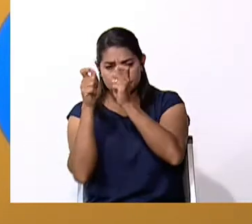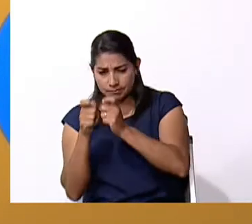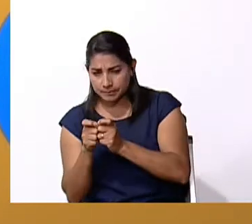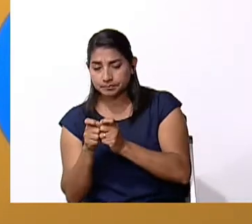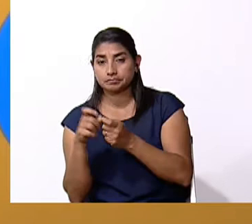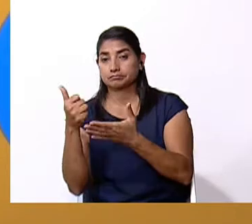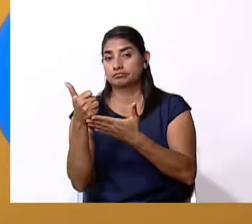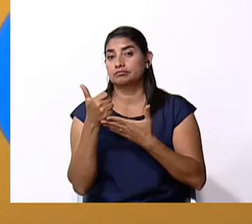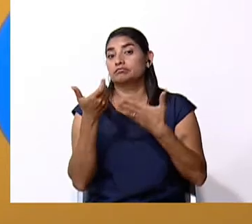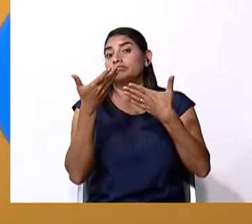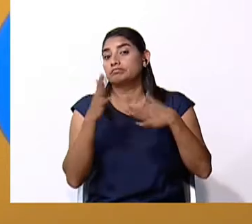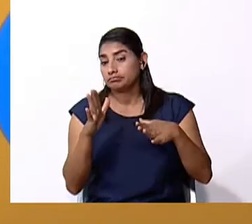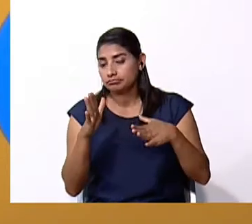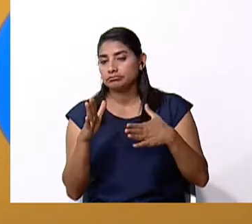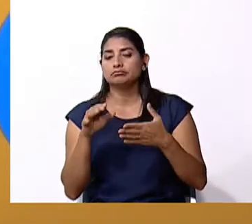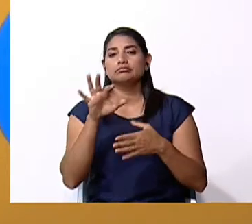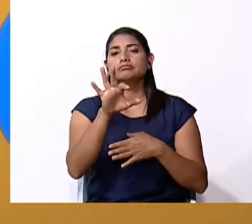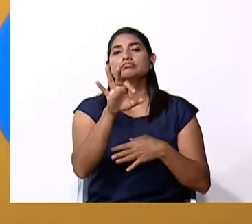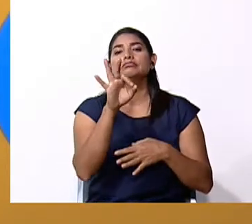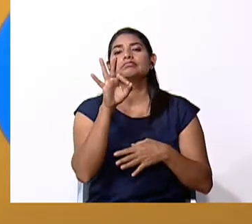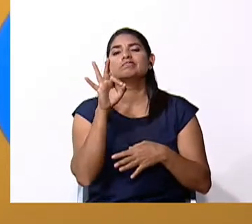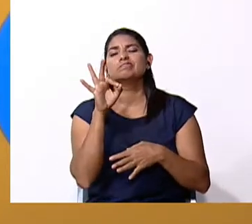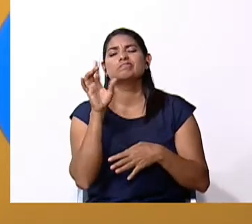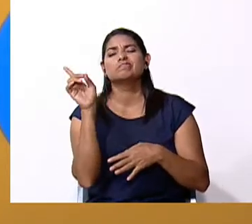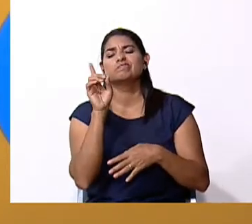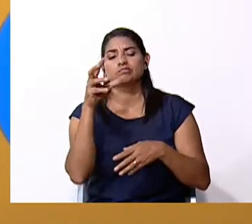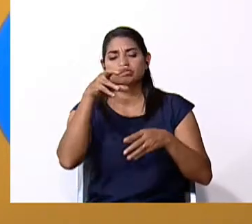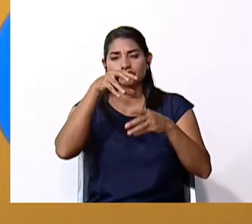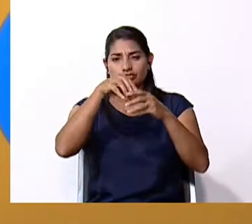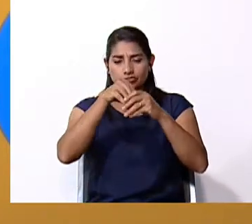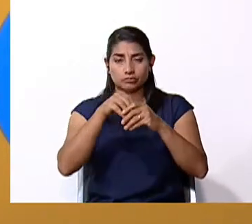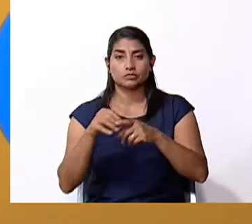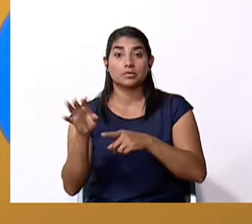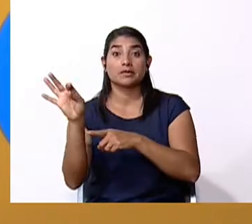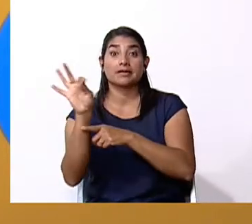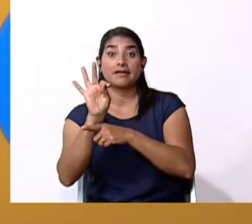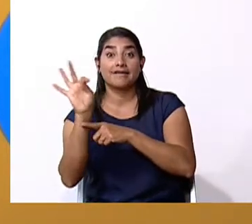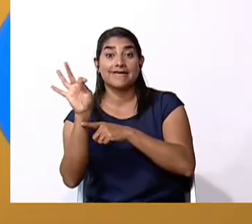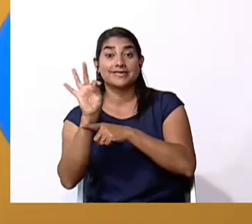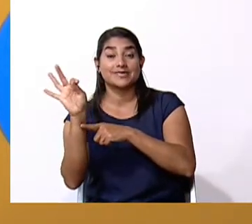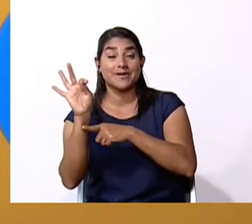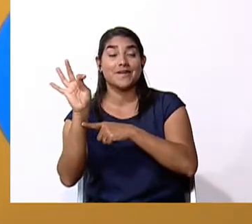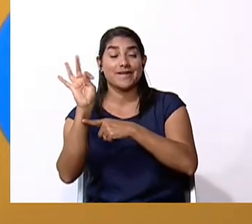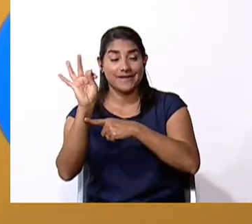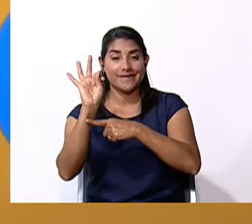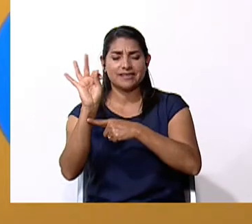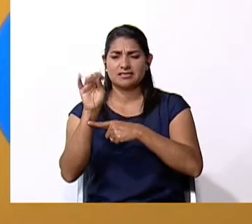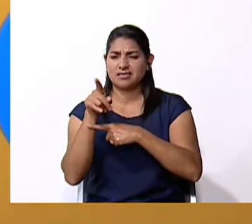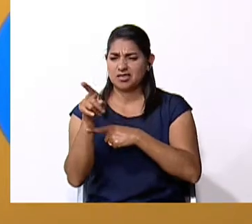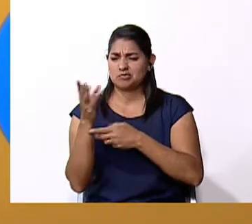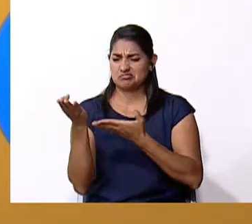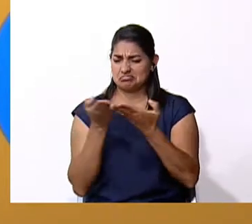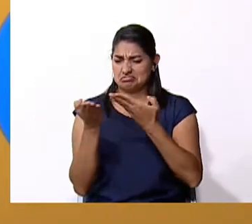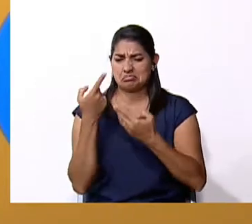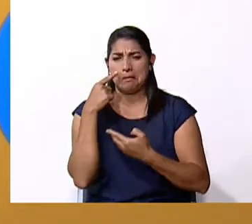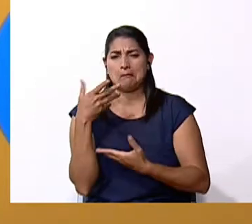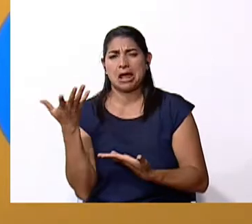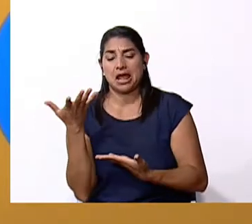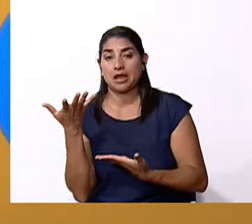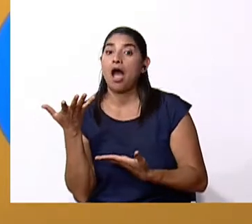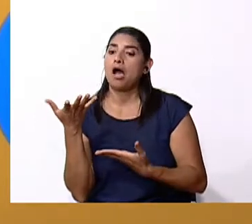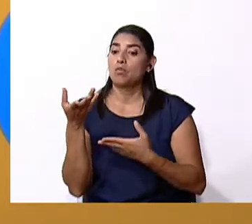hablando, las encontramos incluso hasta en la televisión. ¿Y para qué sirven? Bueno, nos